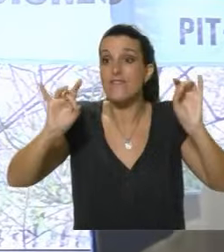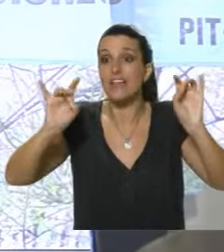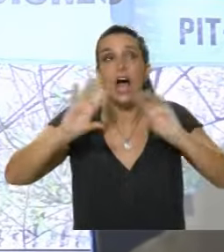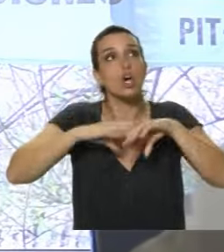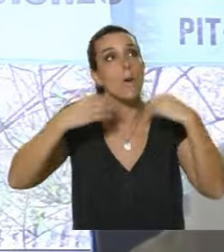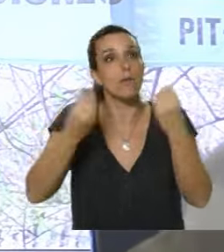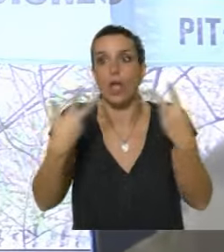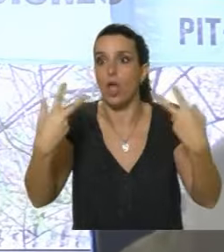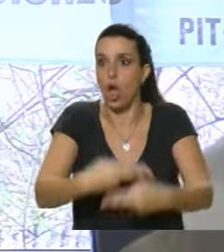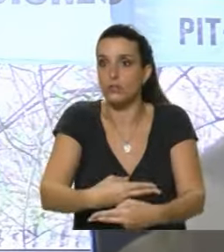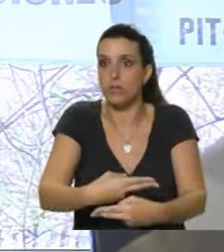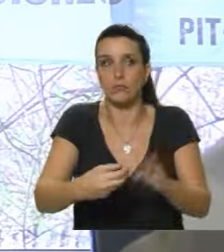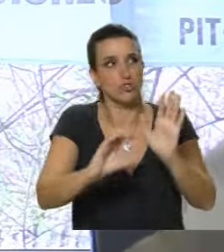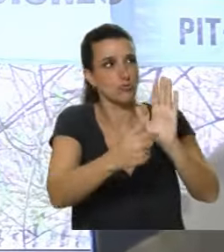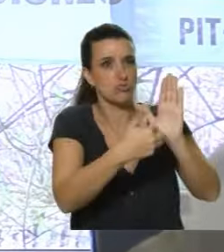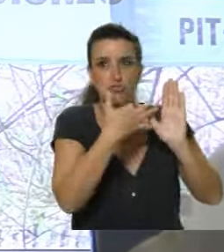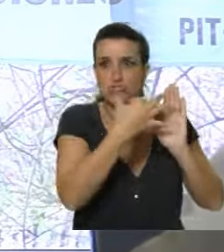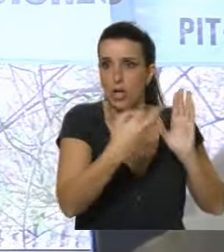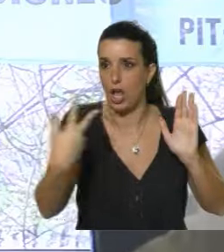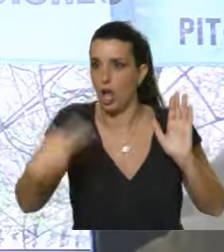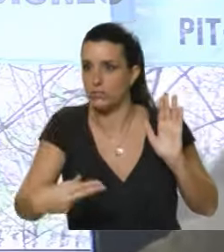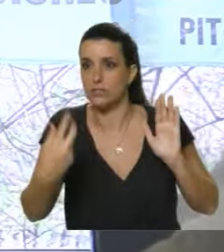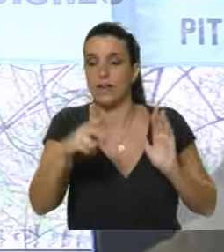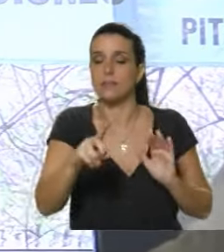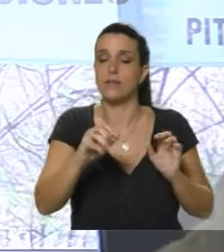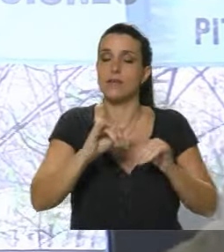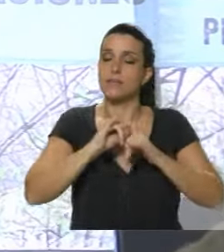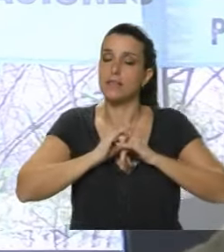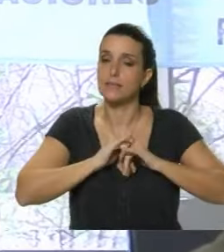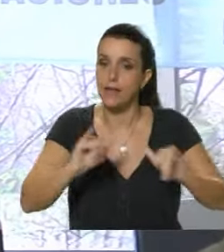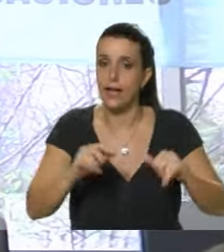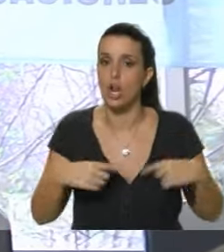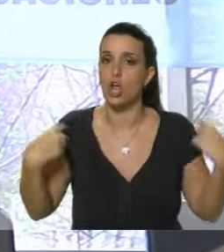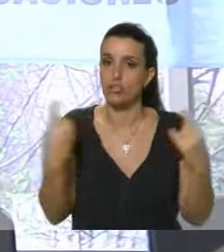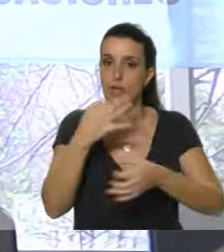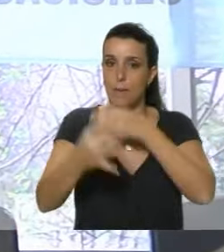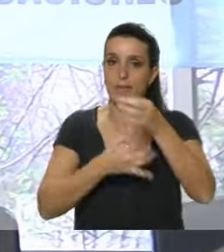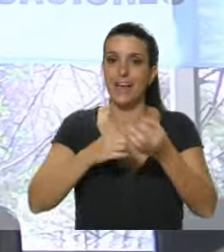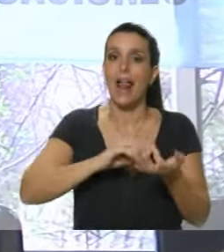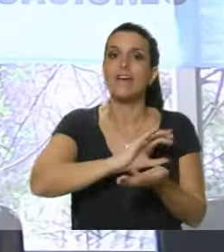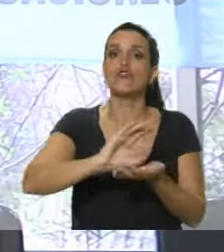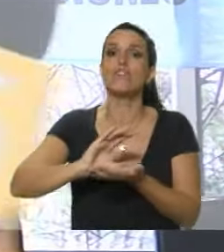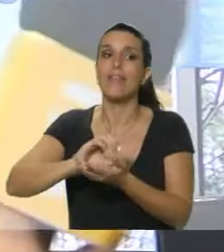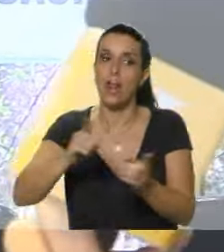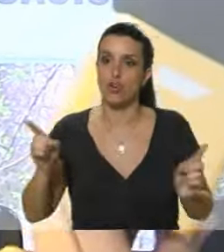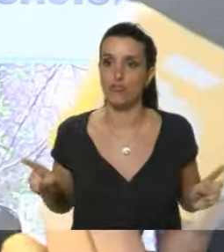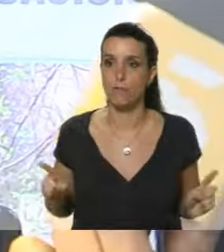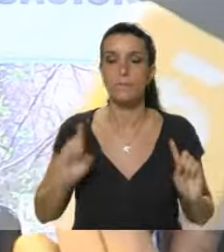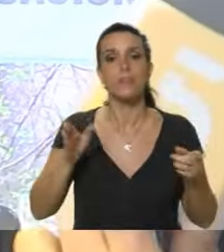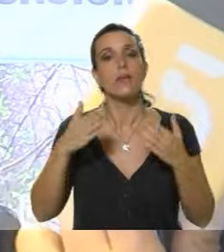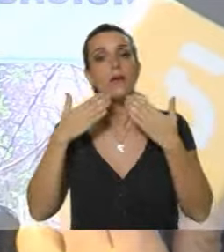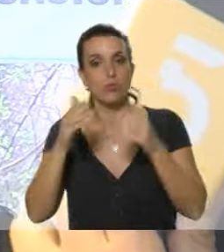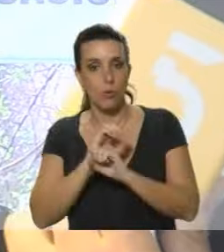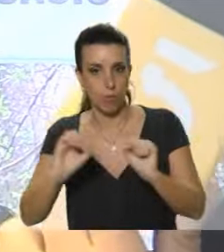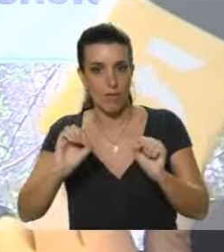entera en la Constitución uruguaya. Desde ese entendimiento es el mensaje que vamos a dar a la ciudadanía en la mañana de hoy. ¿Puede llegar a recurrir,